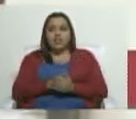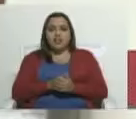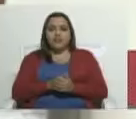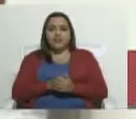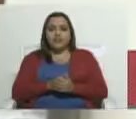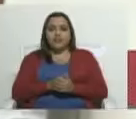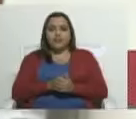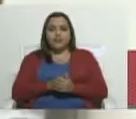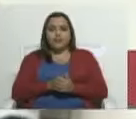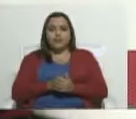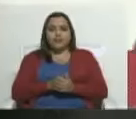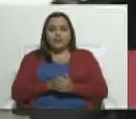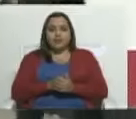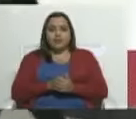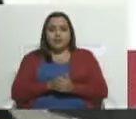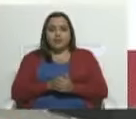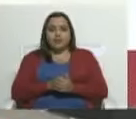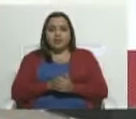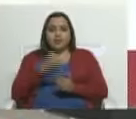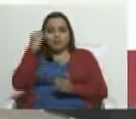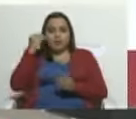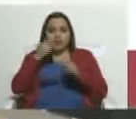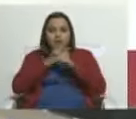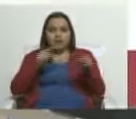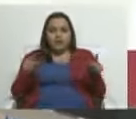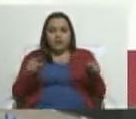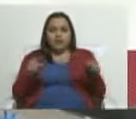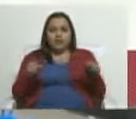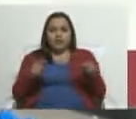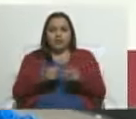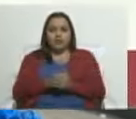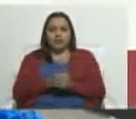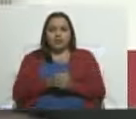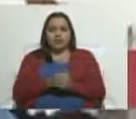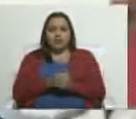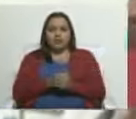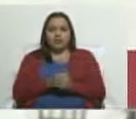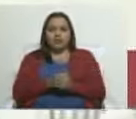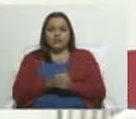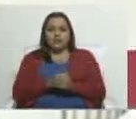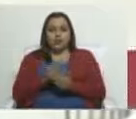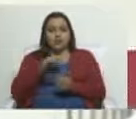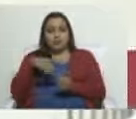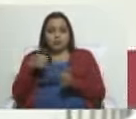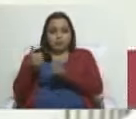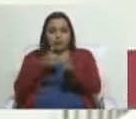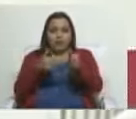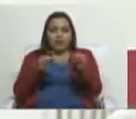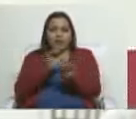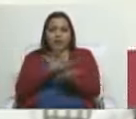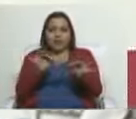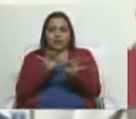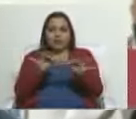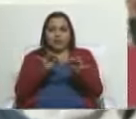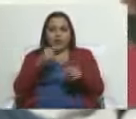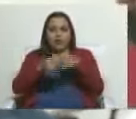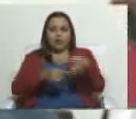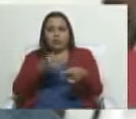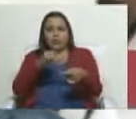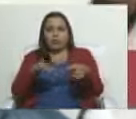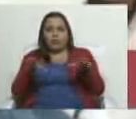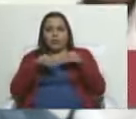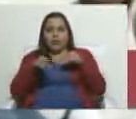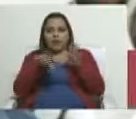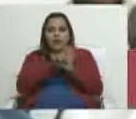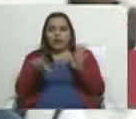mecanismo por el hecho de pensar distinto y por el hecho de ser diferente, por el hecho de ser negrito no se puede perseguir a nadie. En consecuencia estamos asumiendo que esta